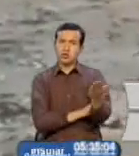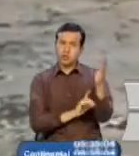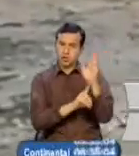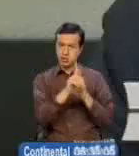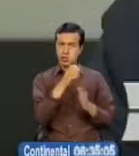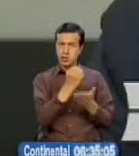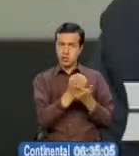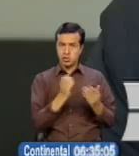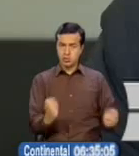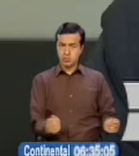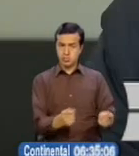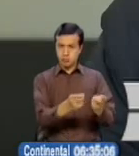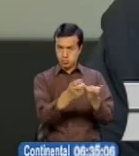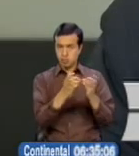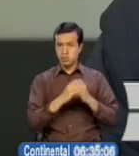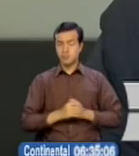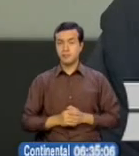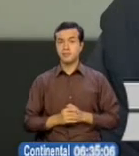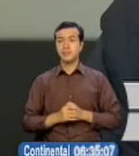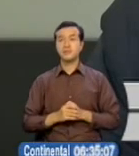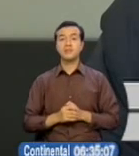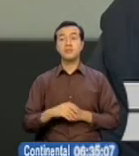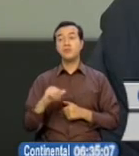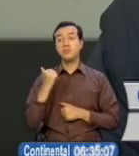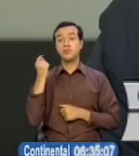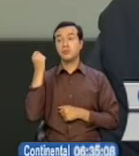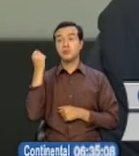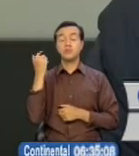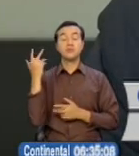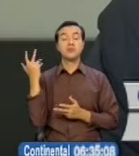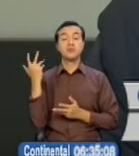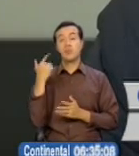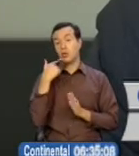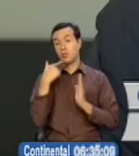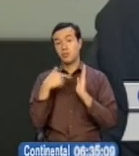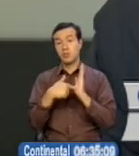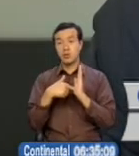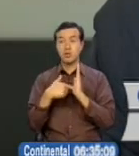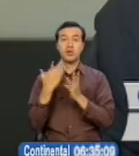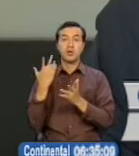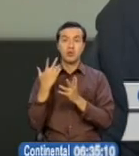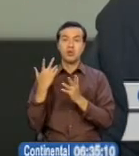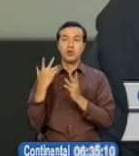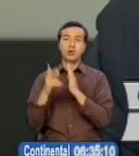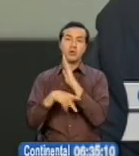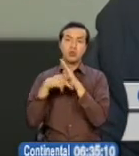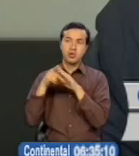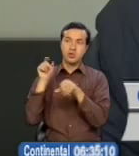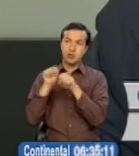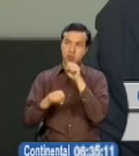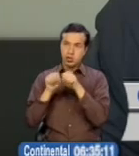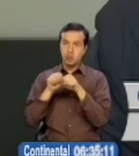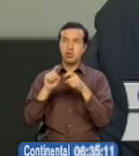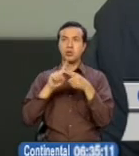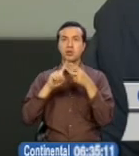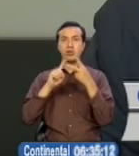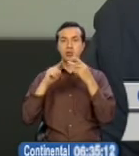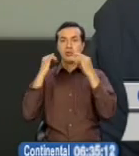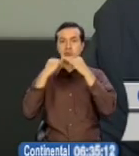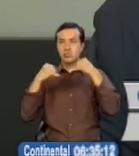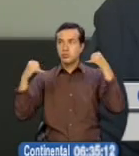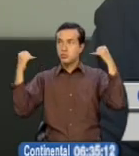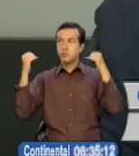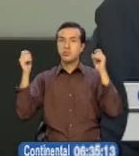desarrollo económico. Pero además tiene otra serie de costos que tienen que ver con destrucción de oleoductos, destrucción de torres de